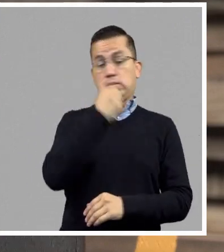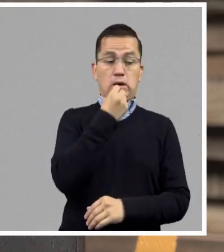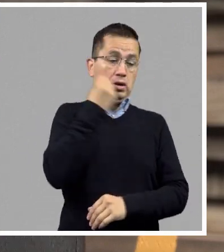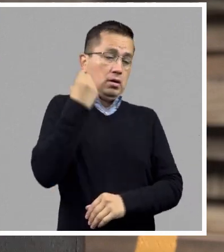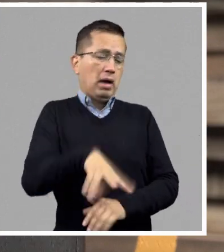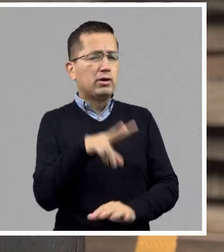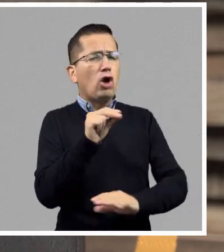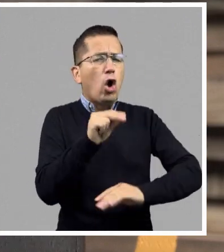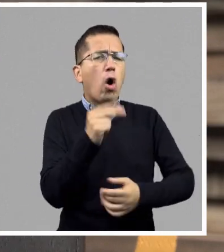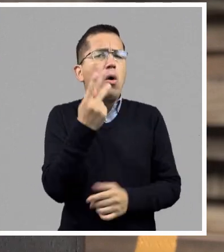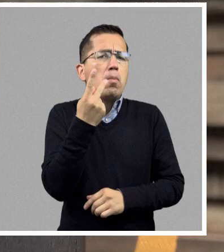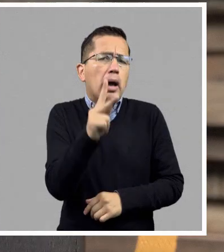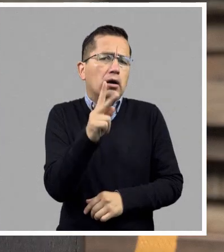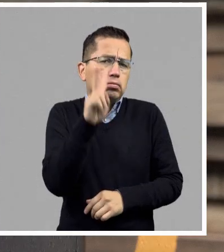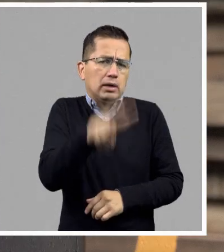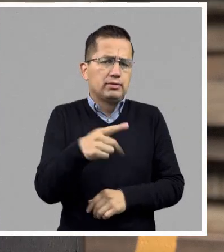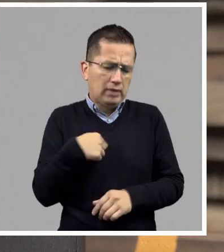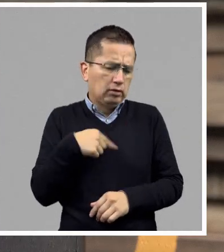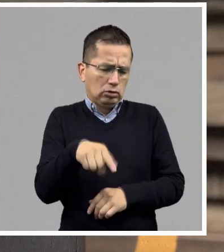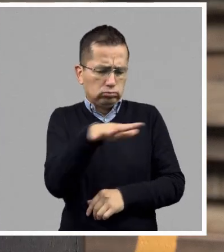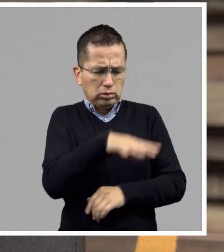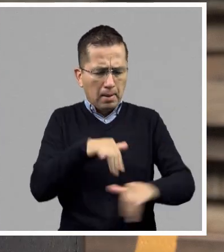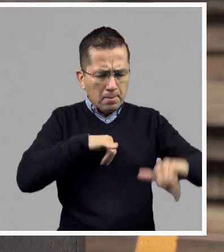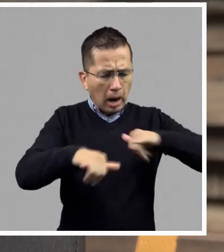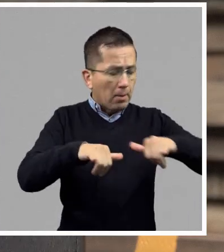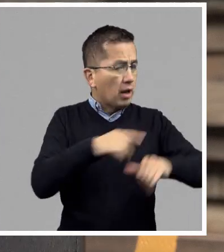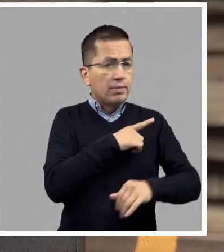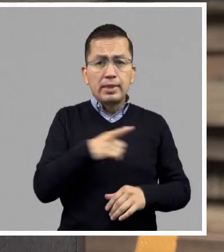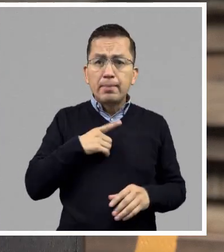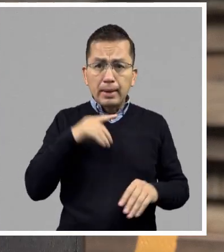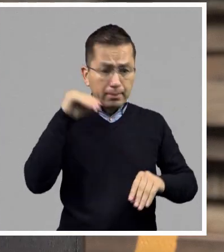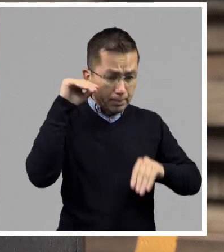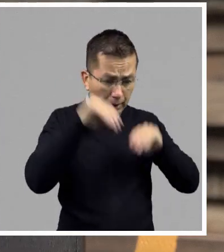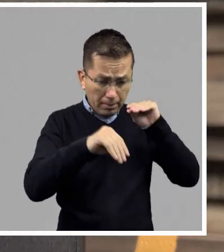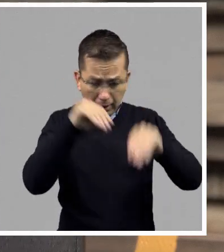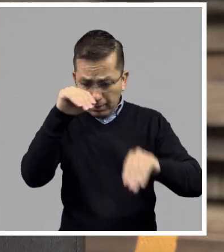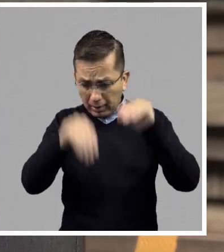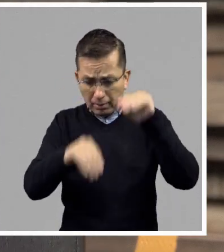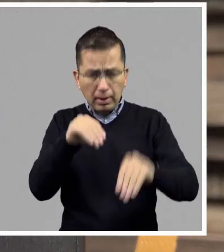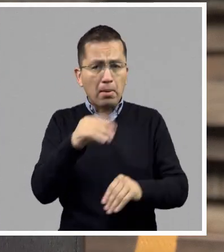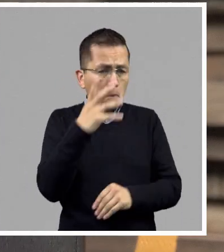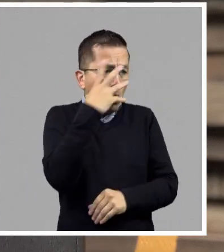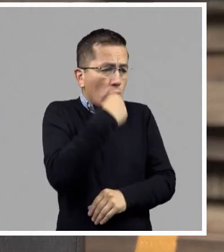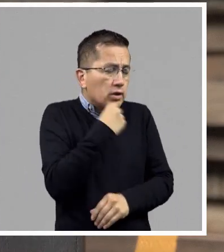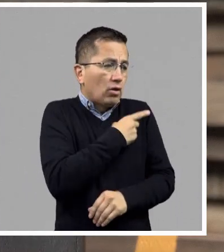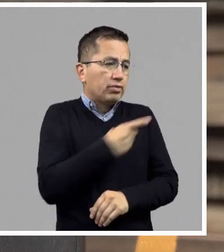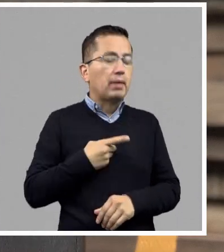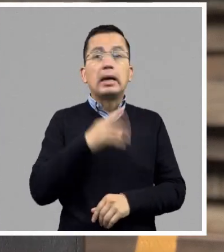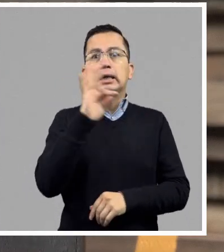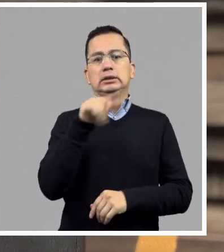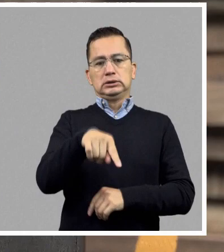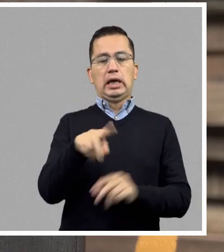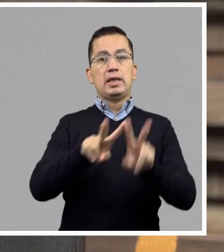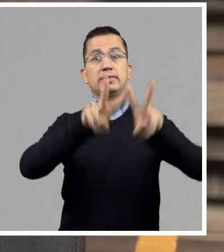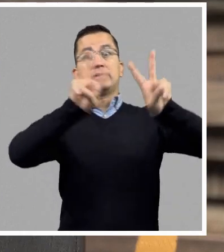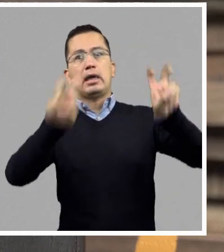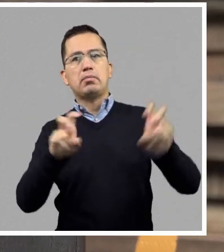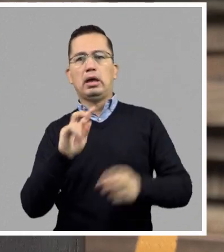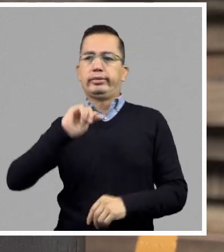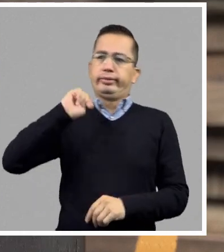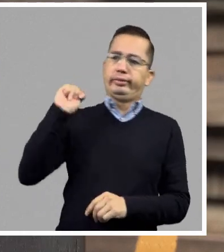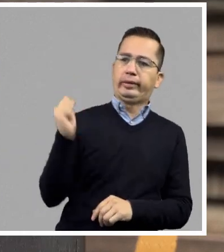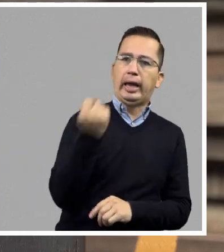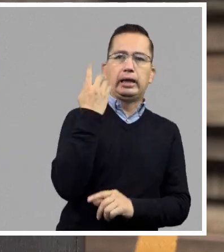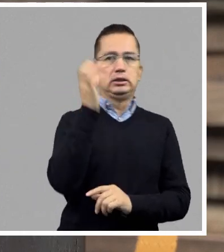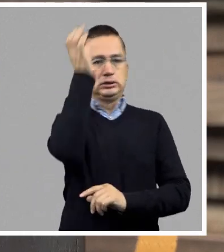me fui dando cuenta que los mapas tenían que ser bonitos aunque sea el mapa más técnico de un estudio impacto ambiental súper aburrido yo creo que